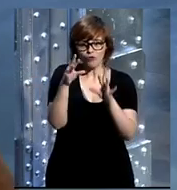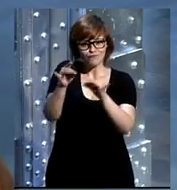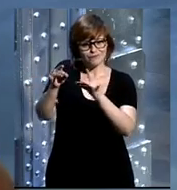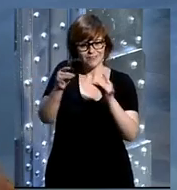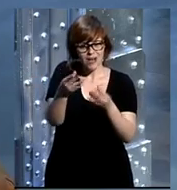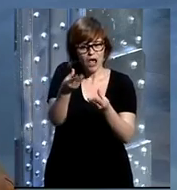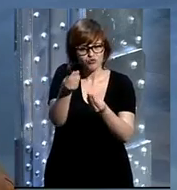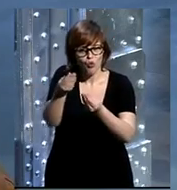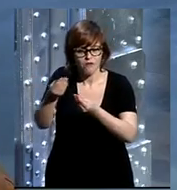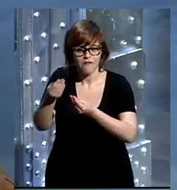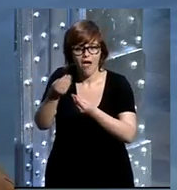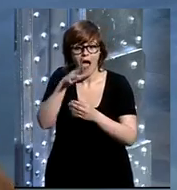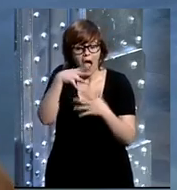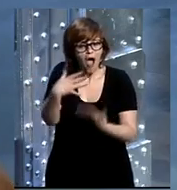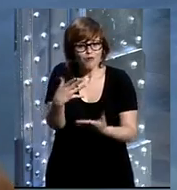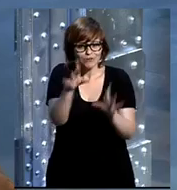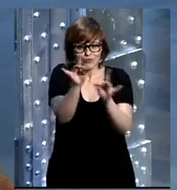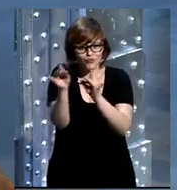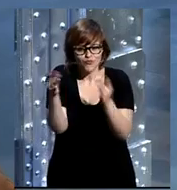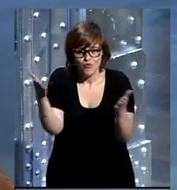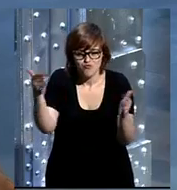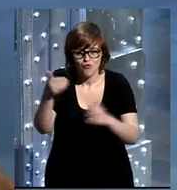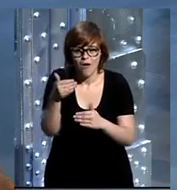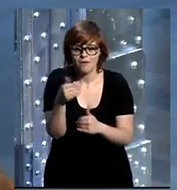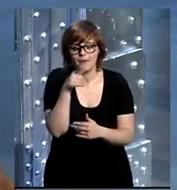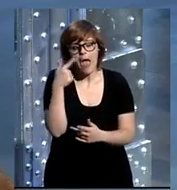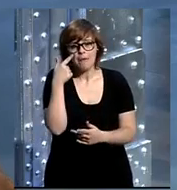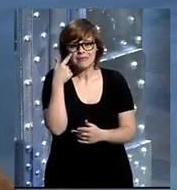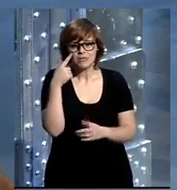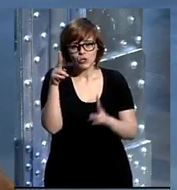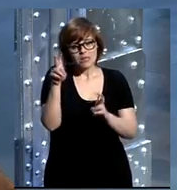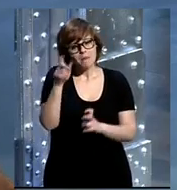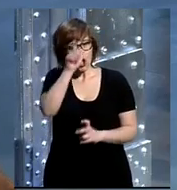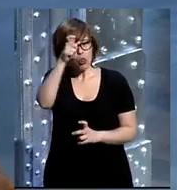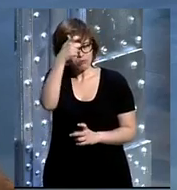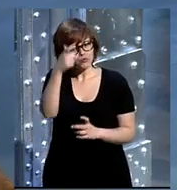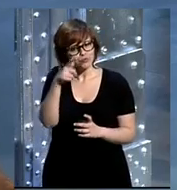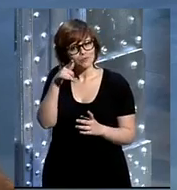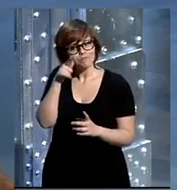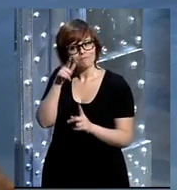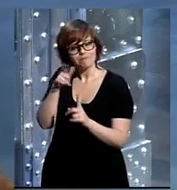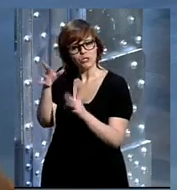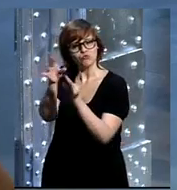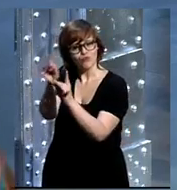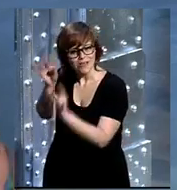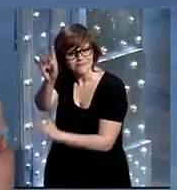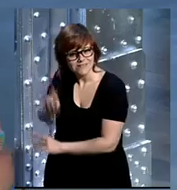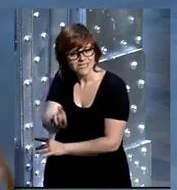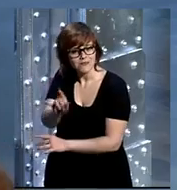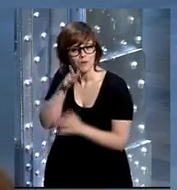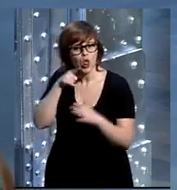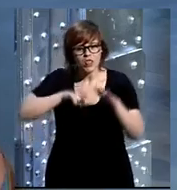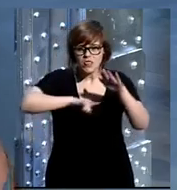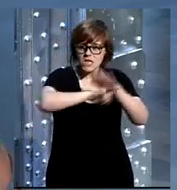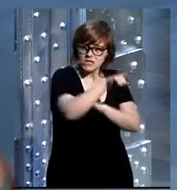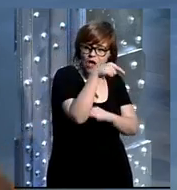sobre productos, sobre aspectos intangibles, son también tangibles, pero se desarrollan en